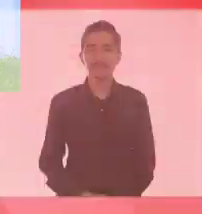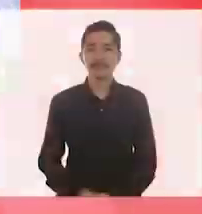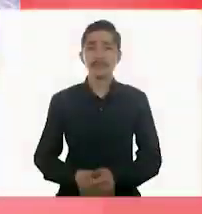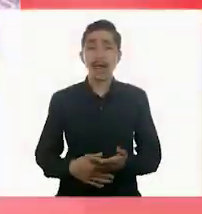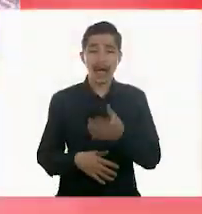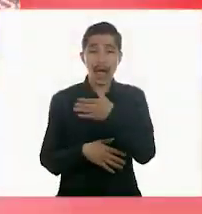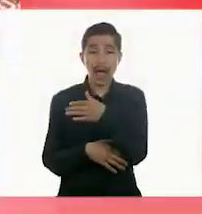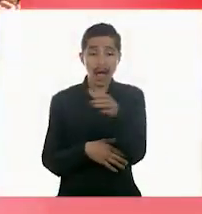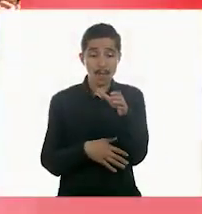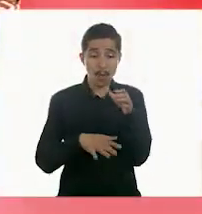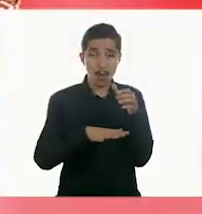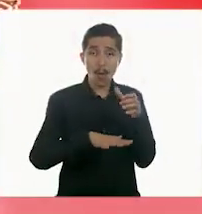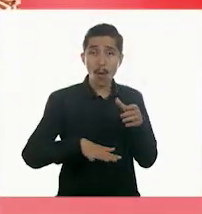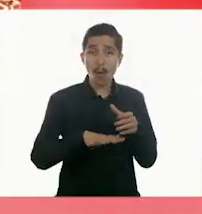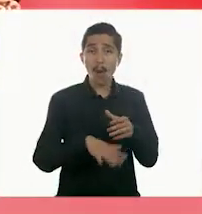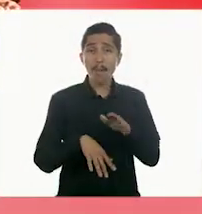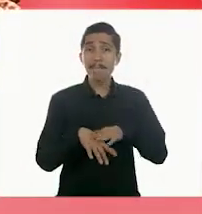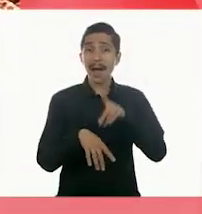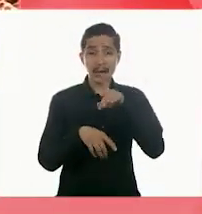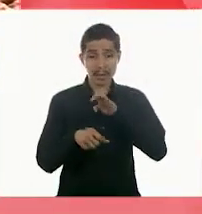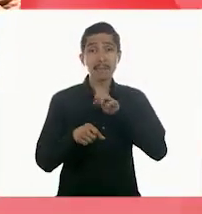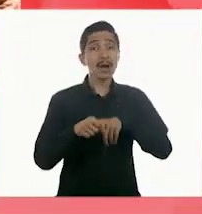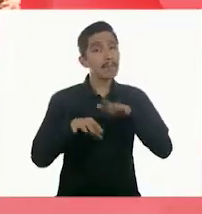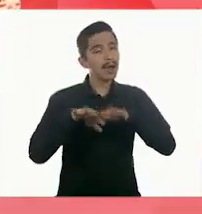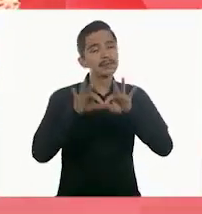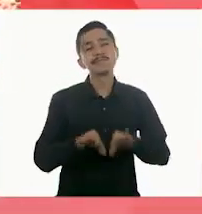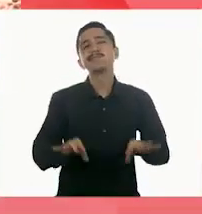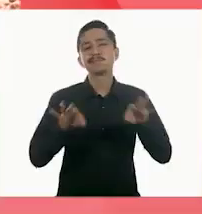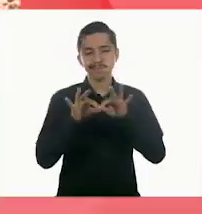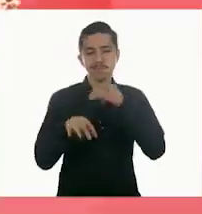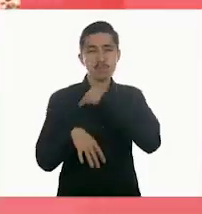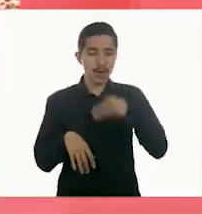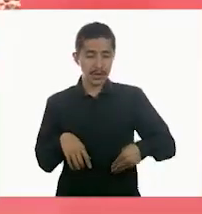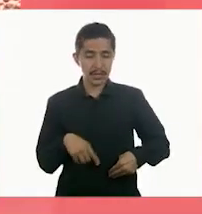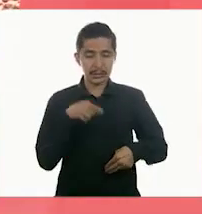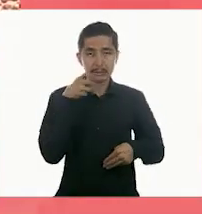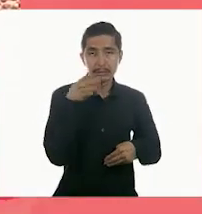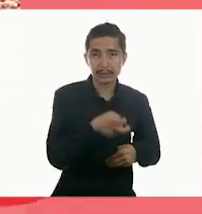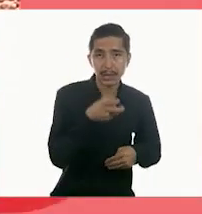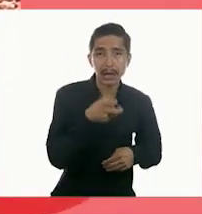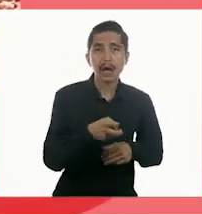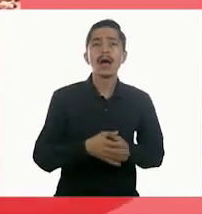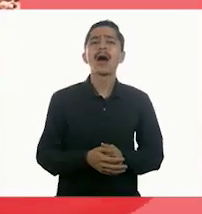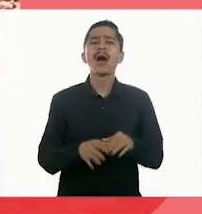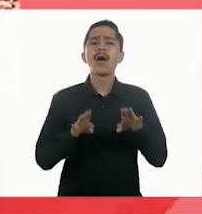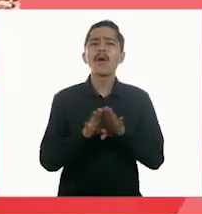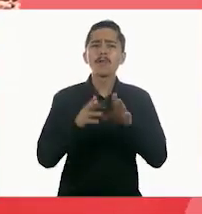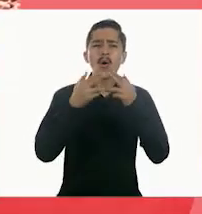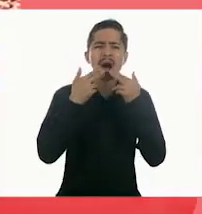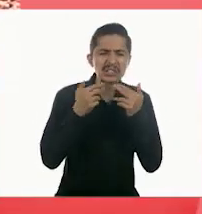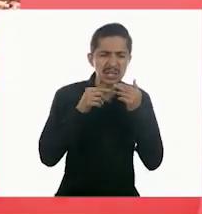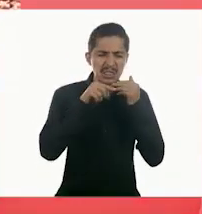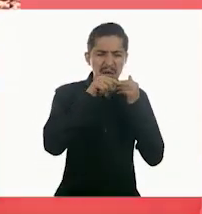El campo tiene especial relevancia en este municipio, de ahí que conocer sus haciendas cacauteras es toda